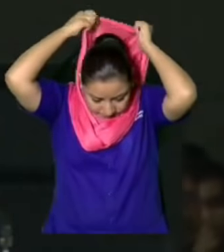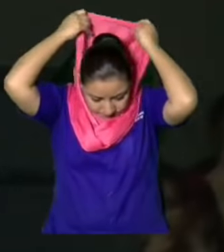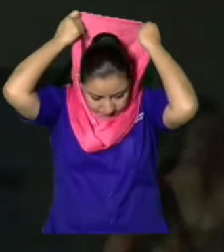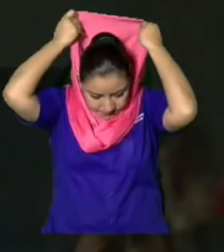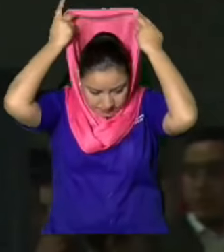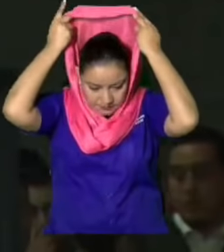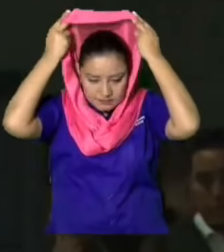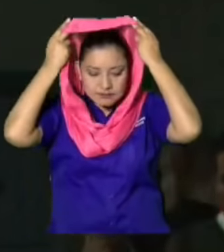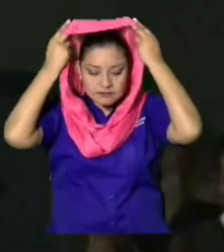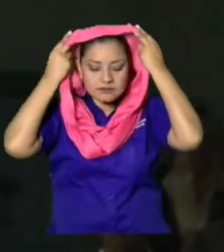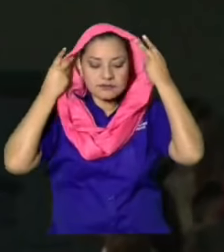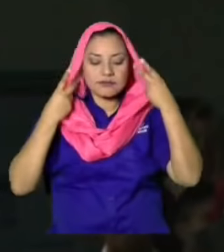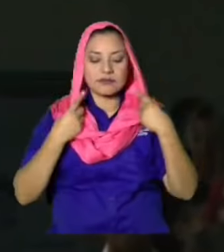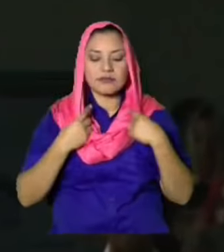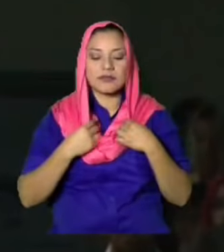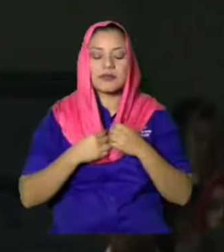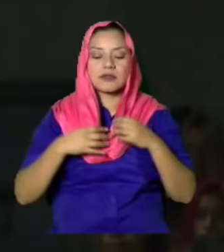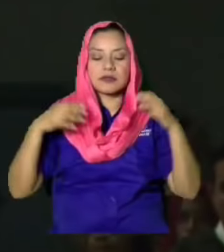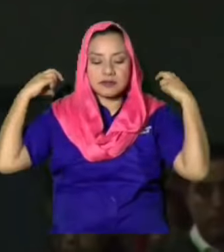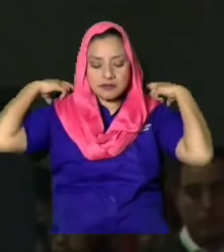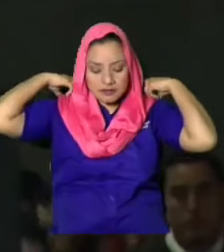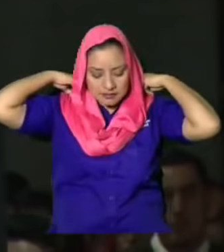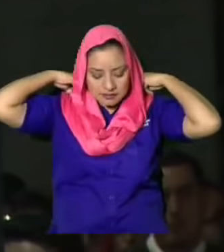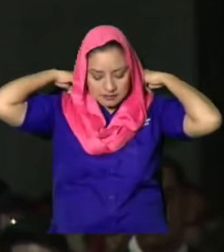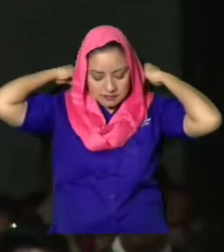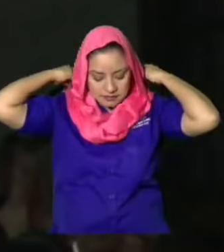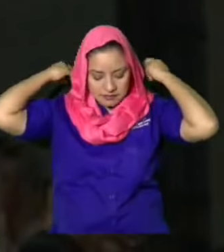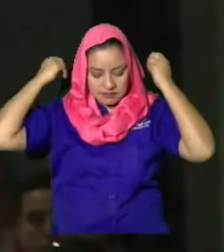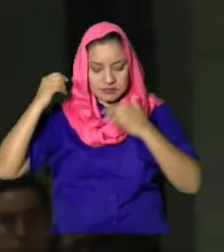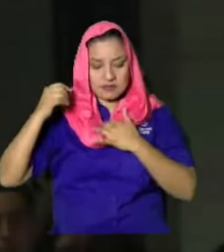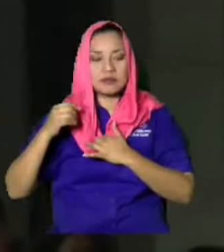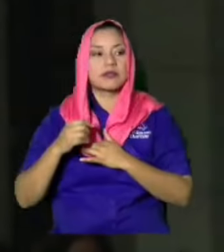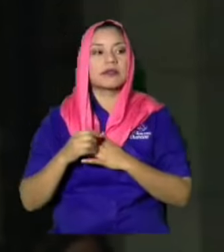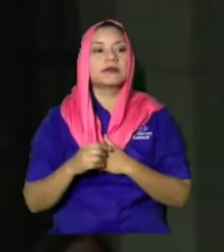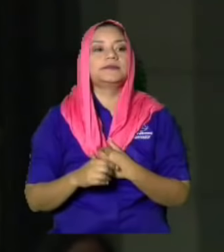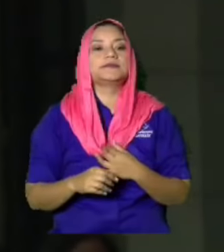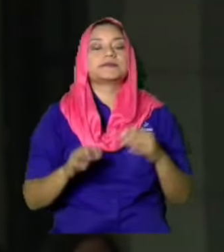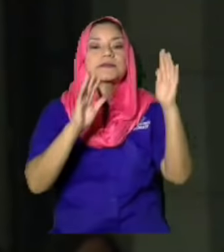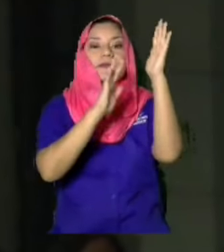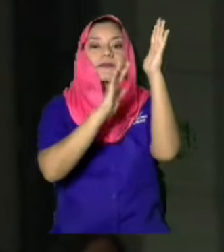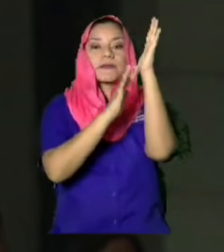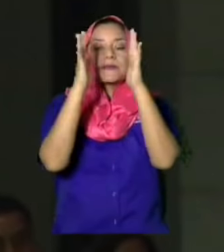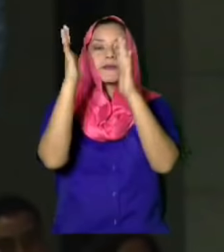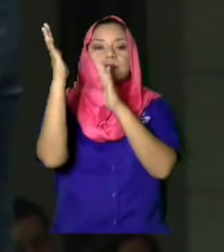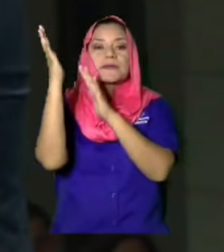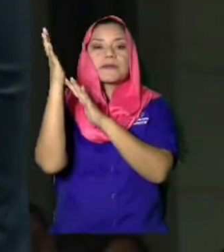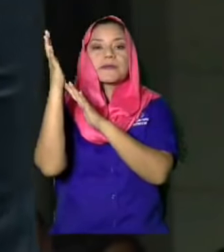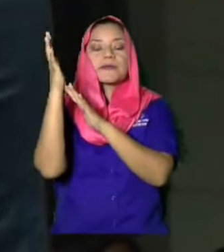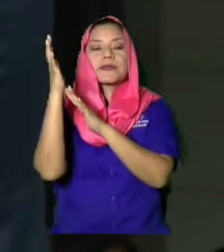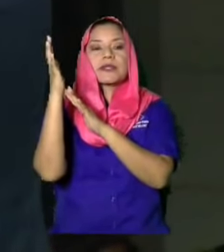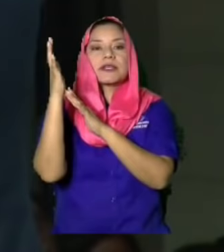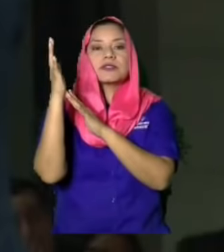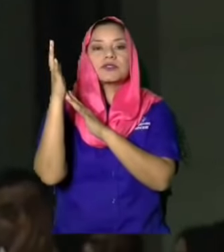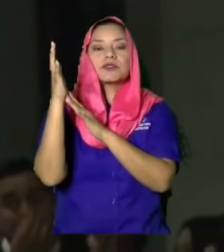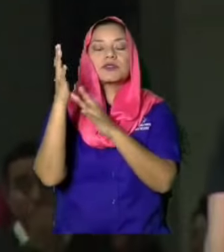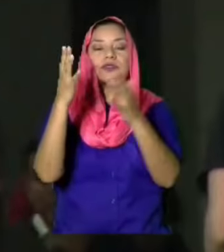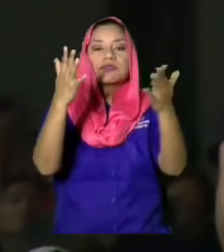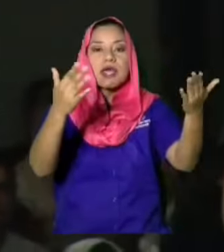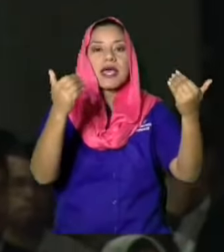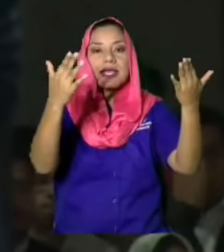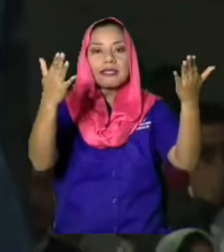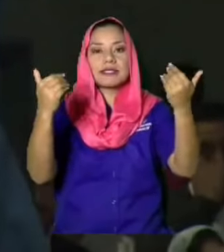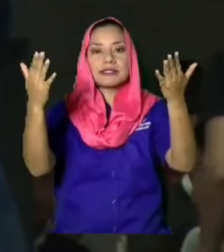tenido experiencia con Él. Yo empiezo a llamar a ese pueblo, hermano amado, que verdaderamente está